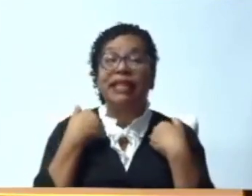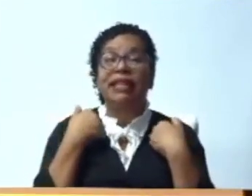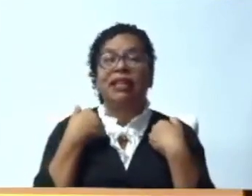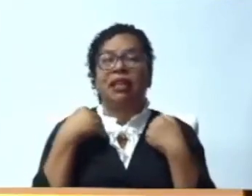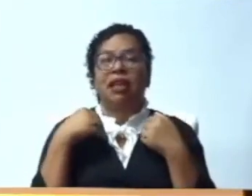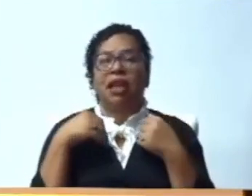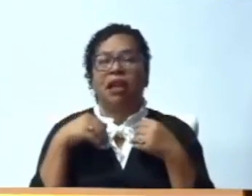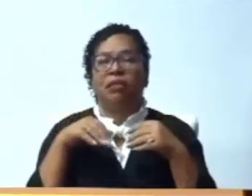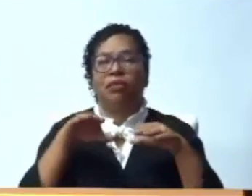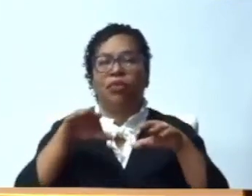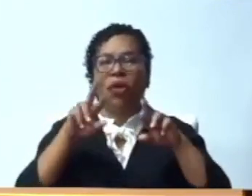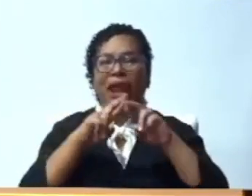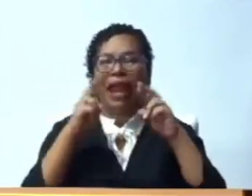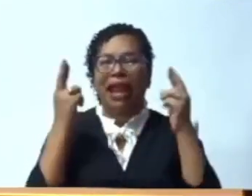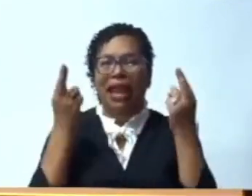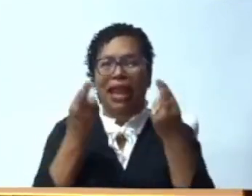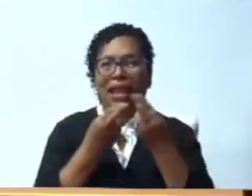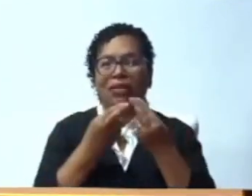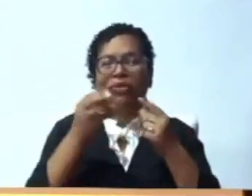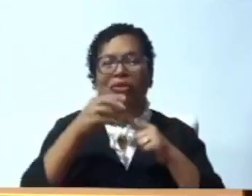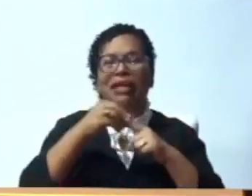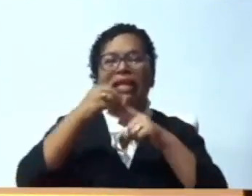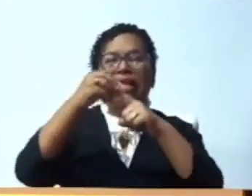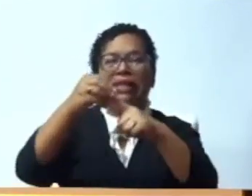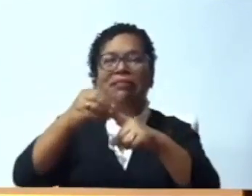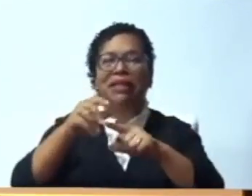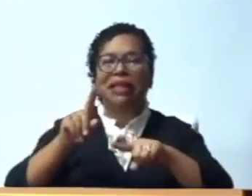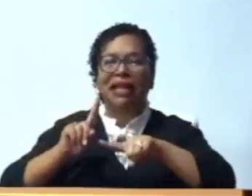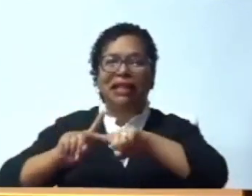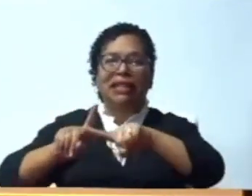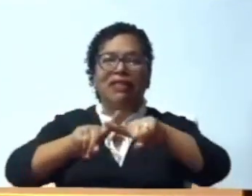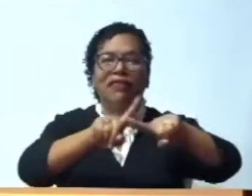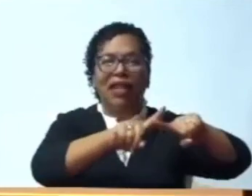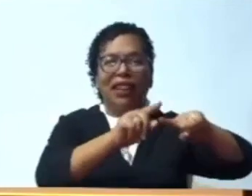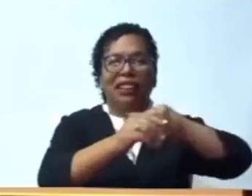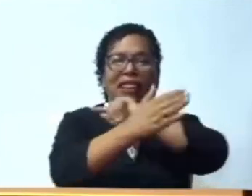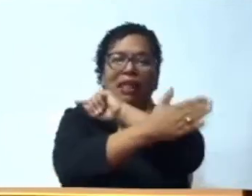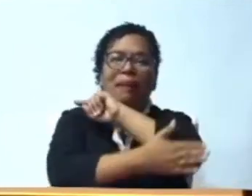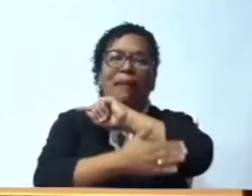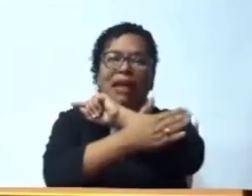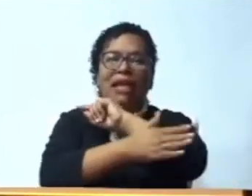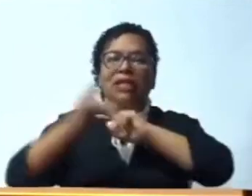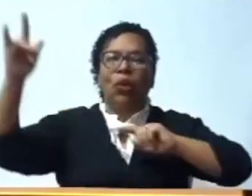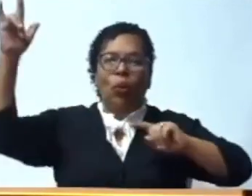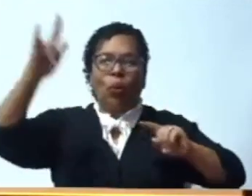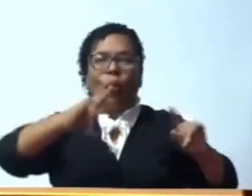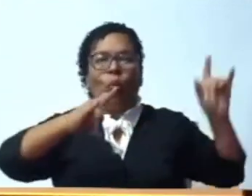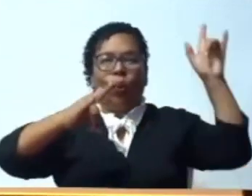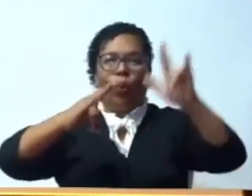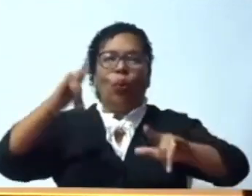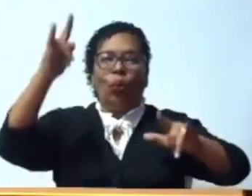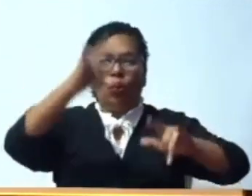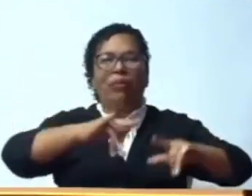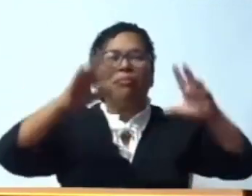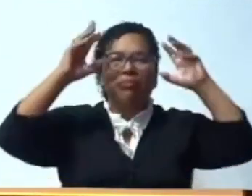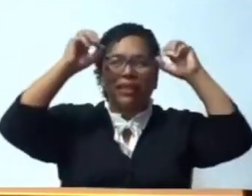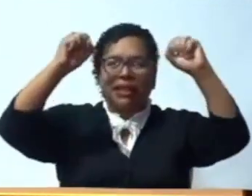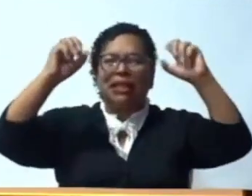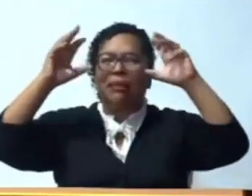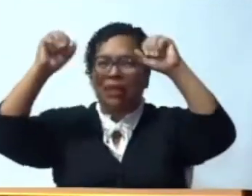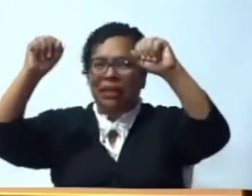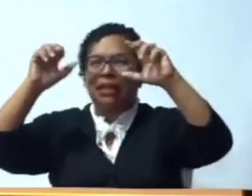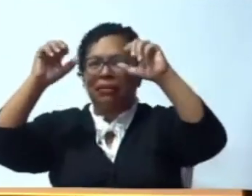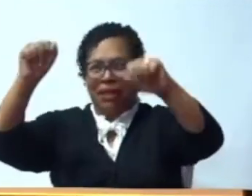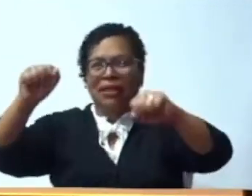maltrato recibido al Principal partido de oposición en la República Dominicana exigimos